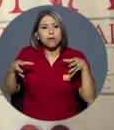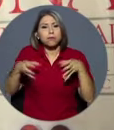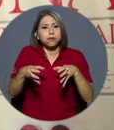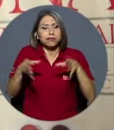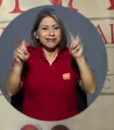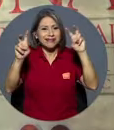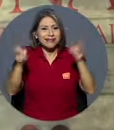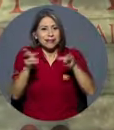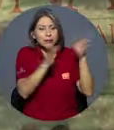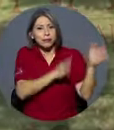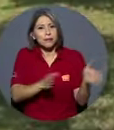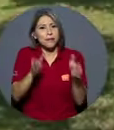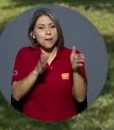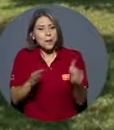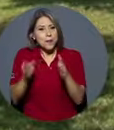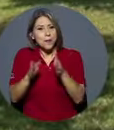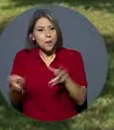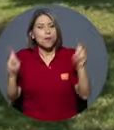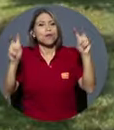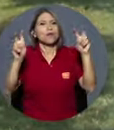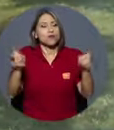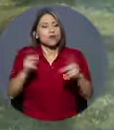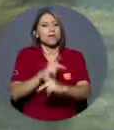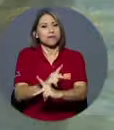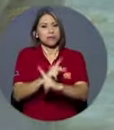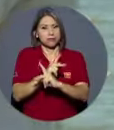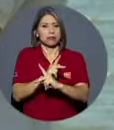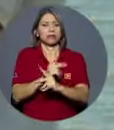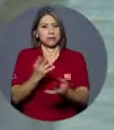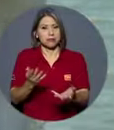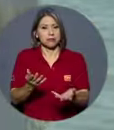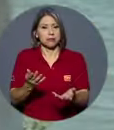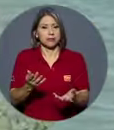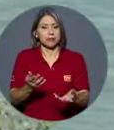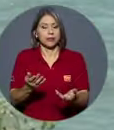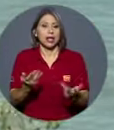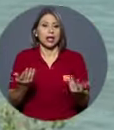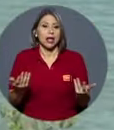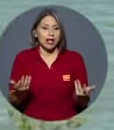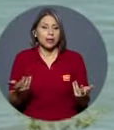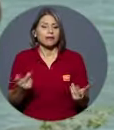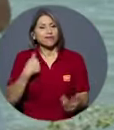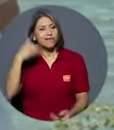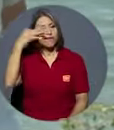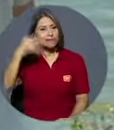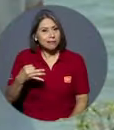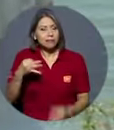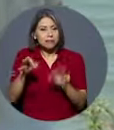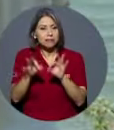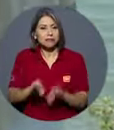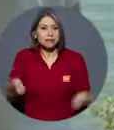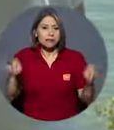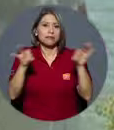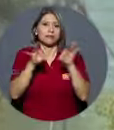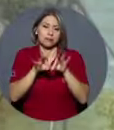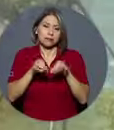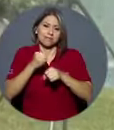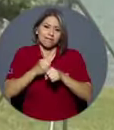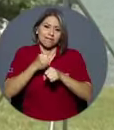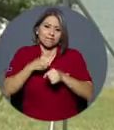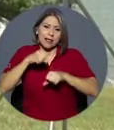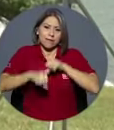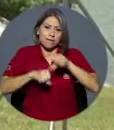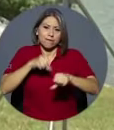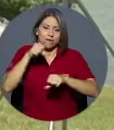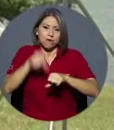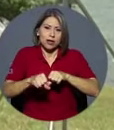tema de la preparación, en el tema de la prevención. Sí, creo que es importante los esfuerzos que